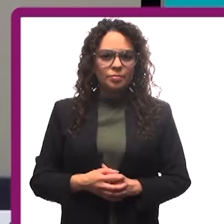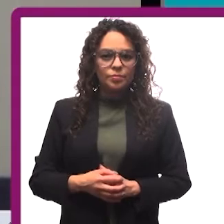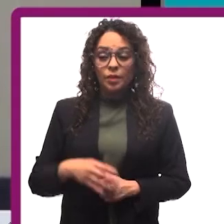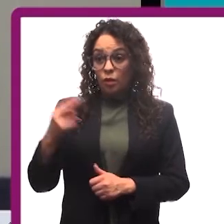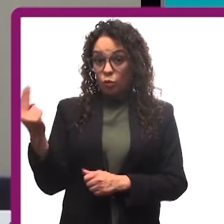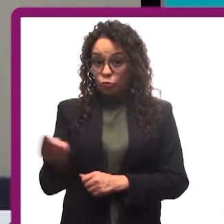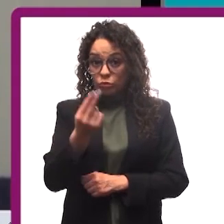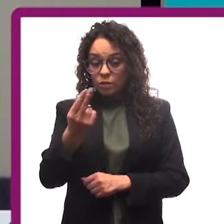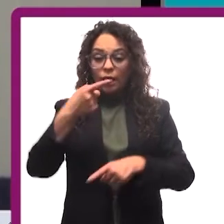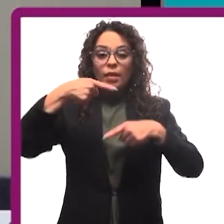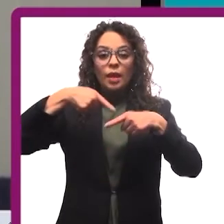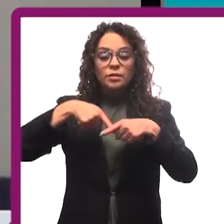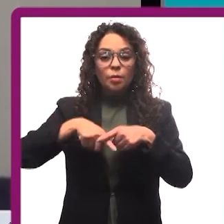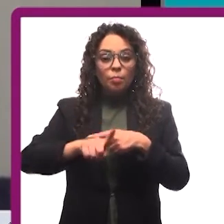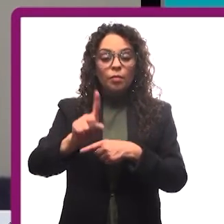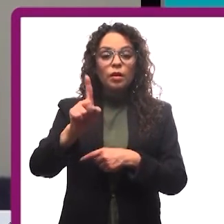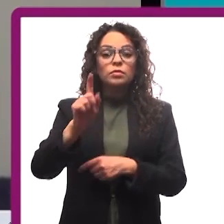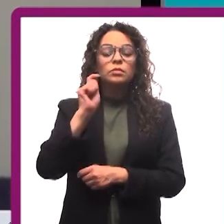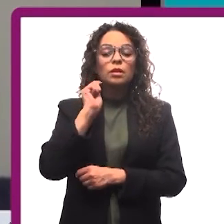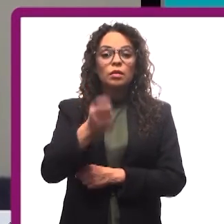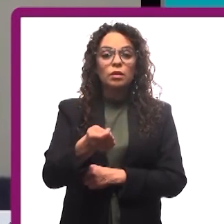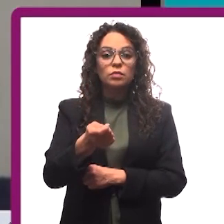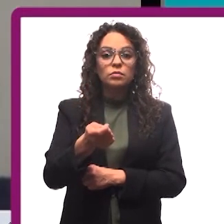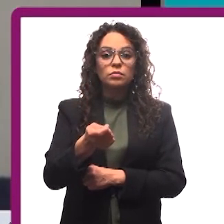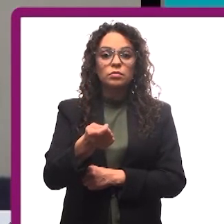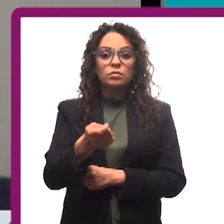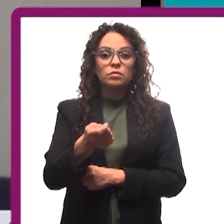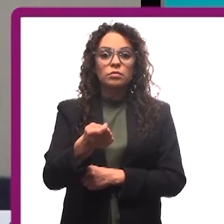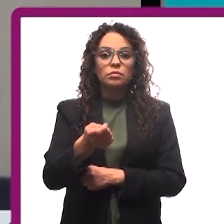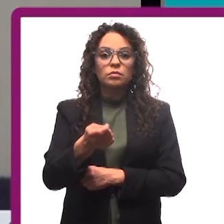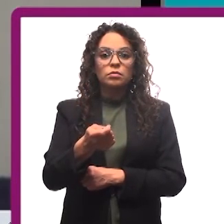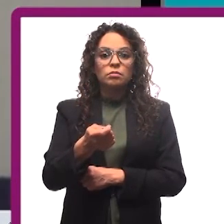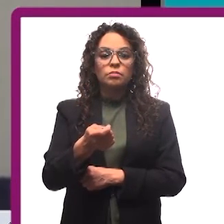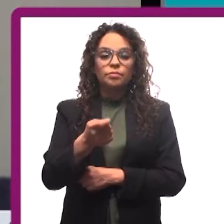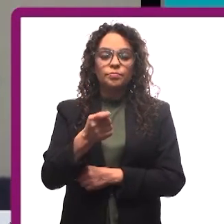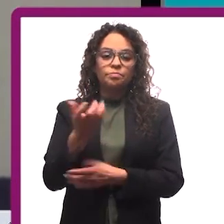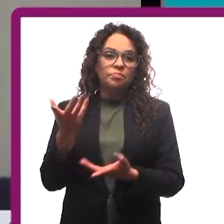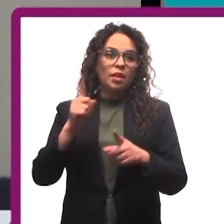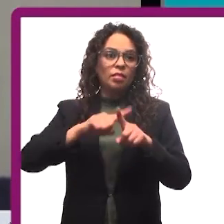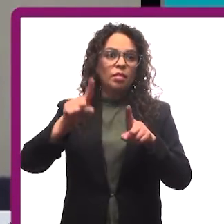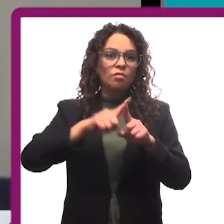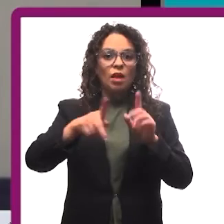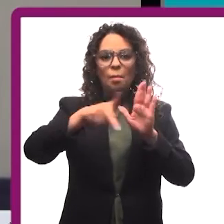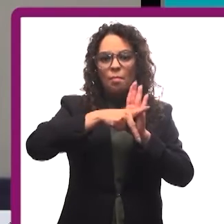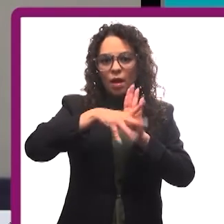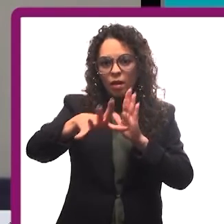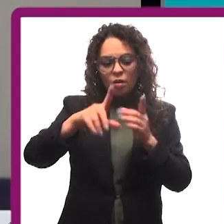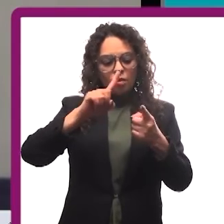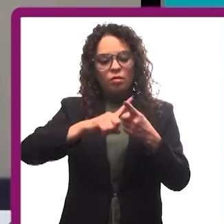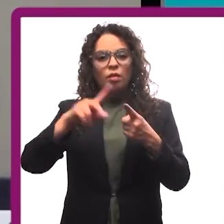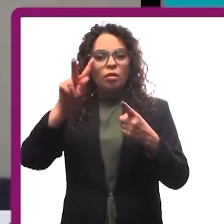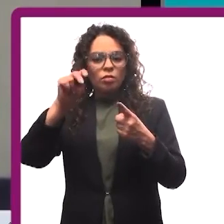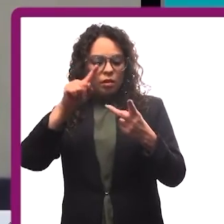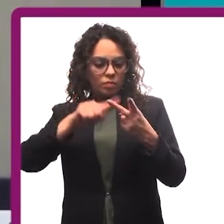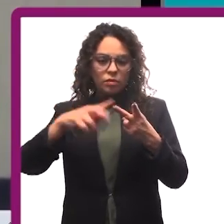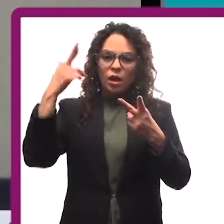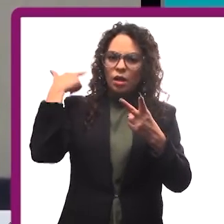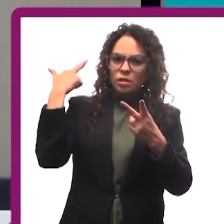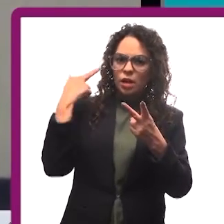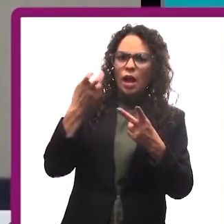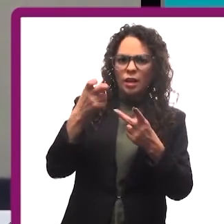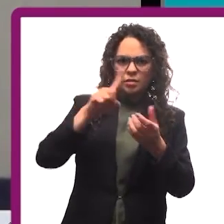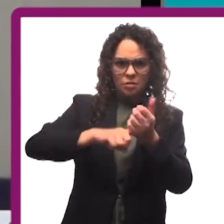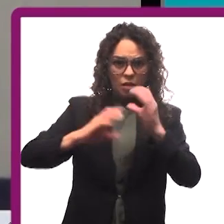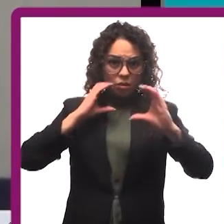que ustedes comiencen a ver los medios de comunicación no solamente como